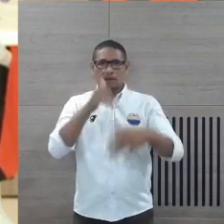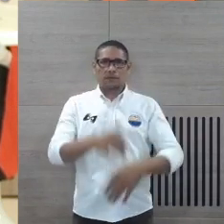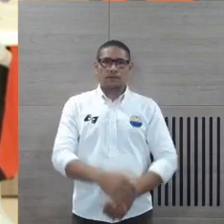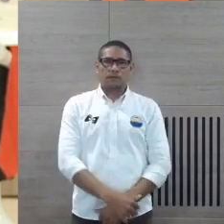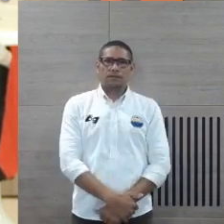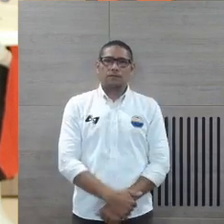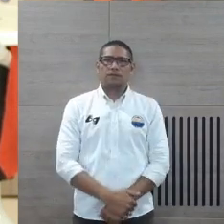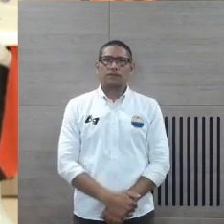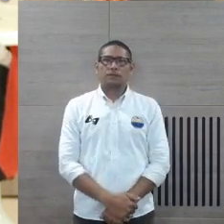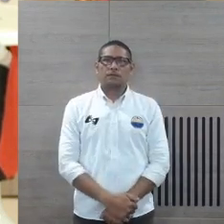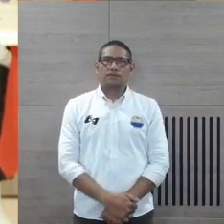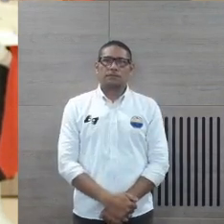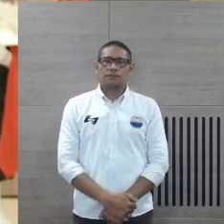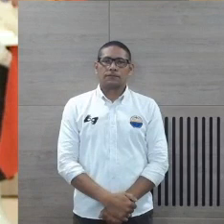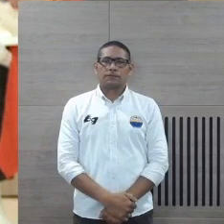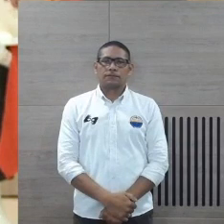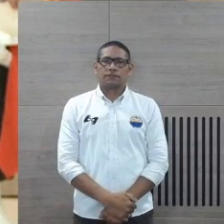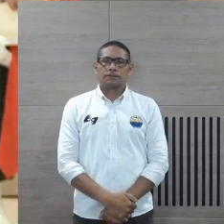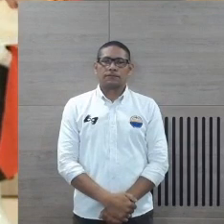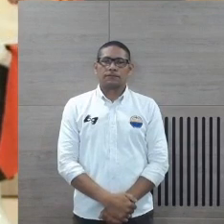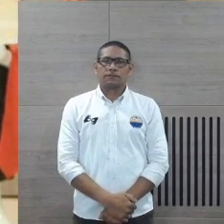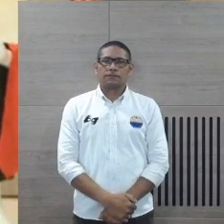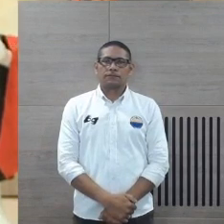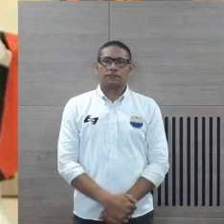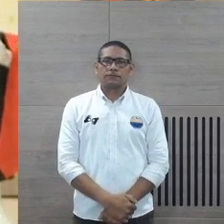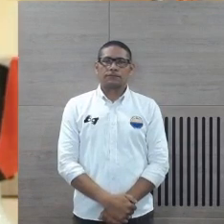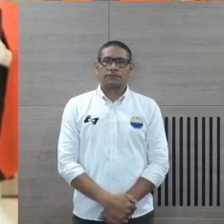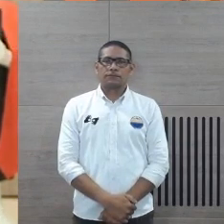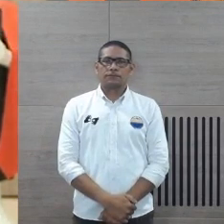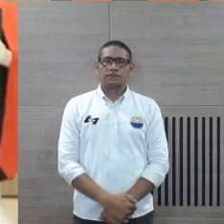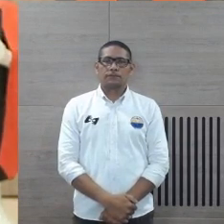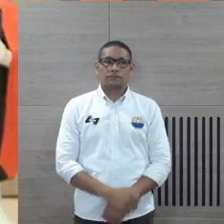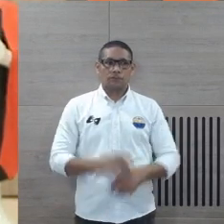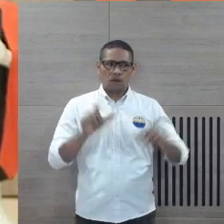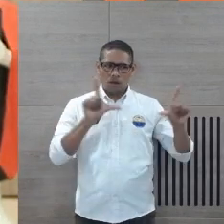Posgrados. Facultad de Ciencias Básicas.